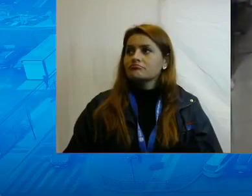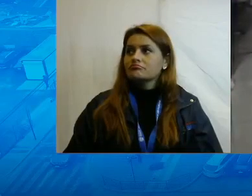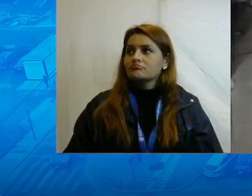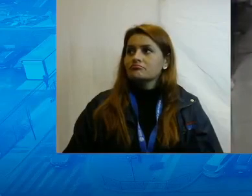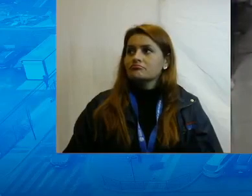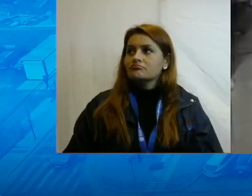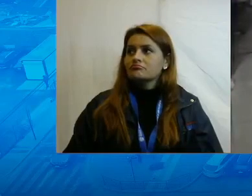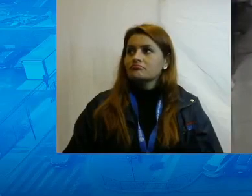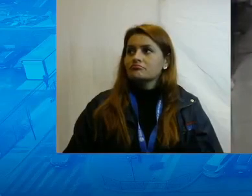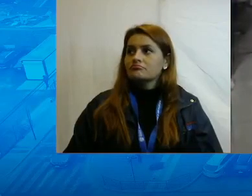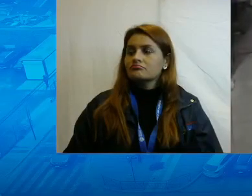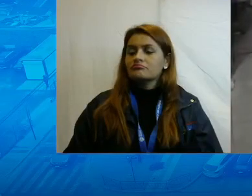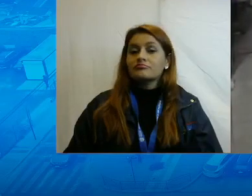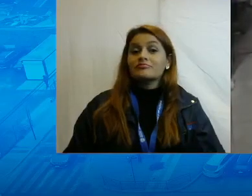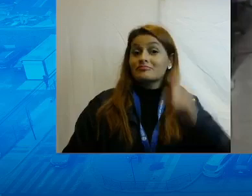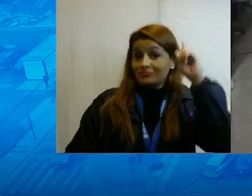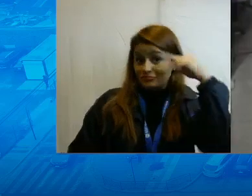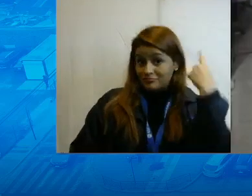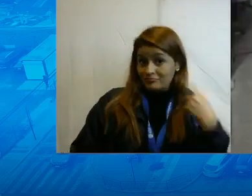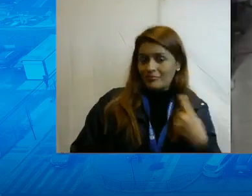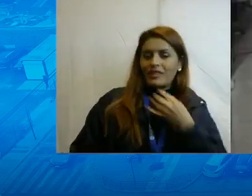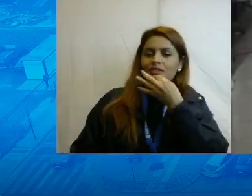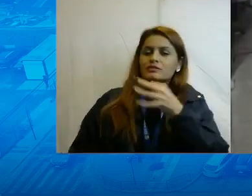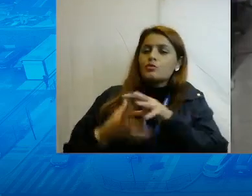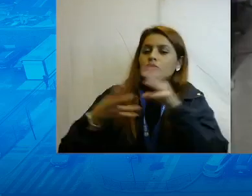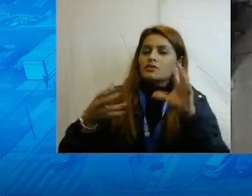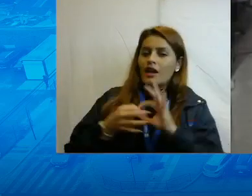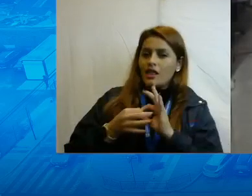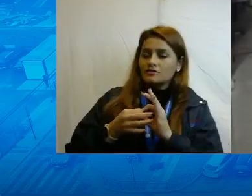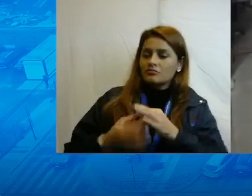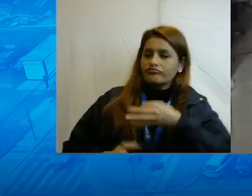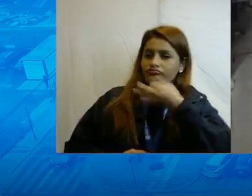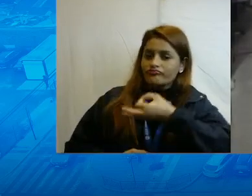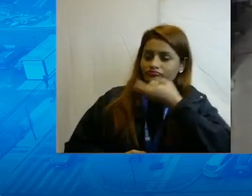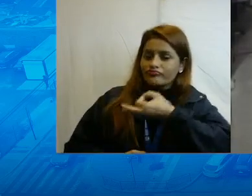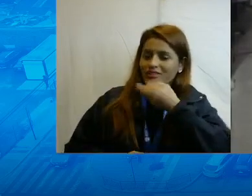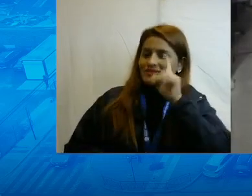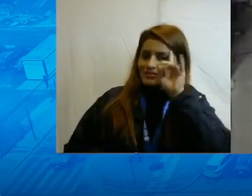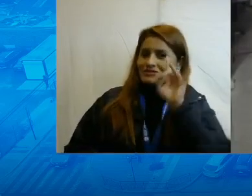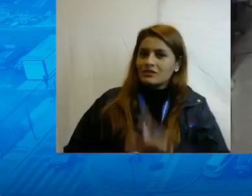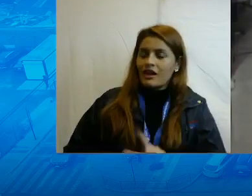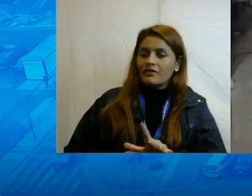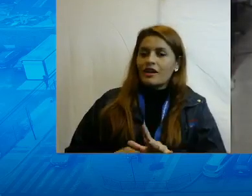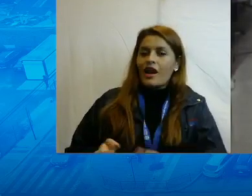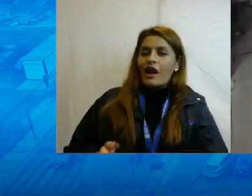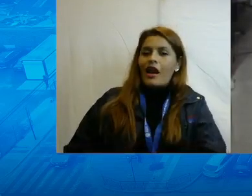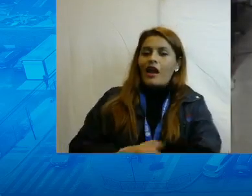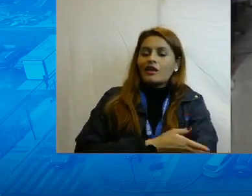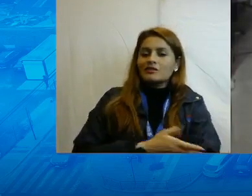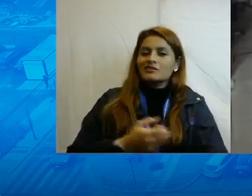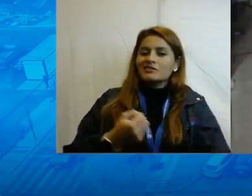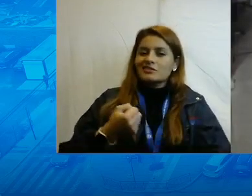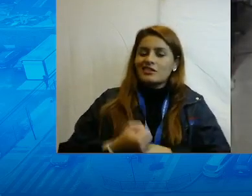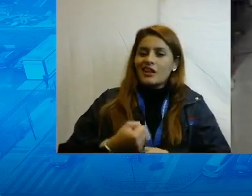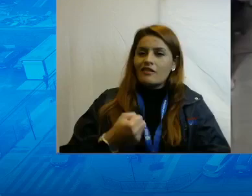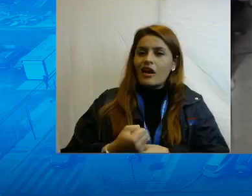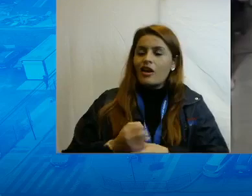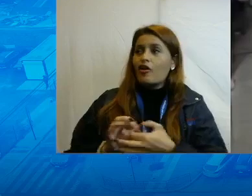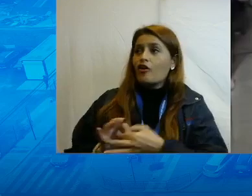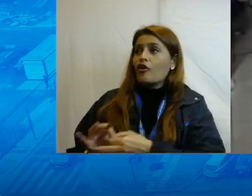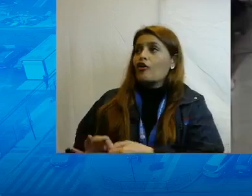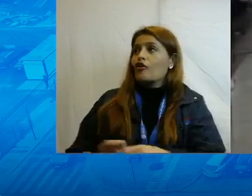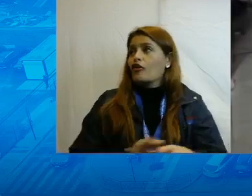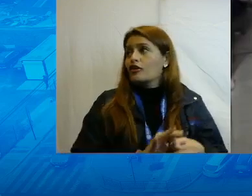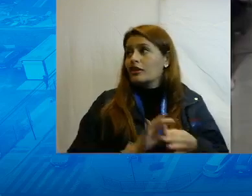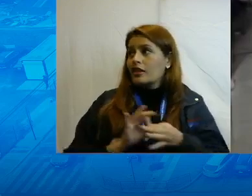Muchas gracias por la exposición. Sabemos que ha requerido también un trabajo de coordinación,